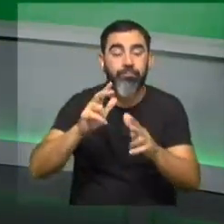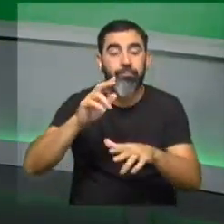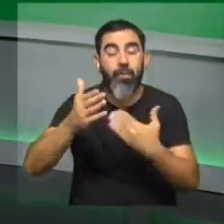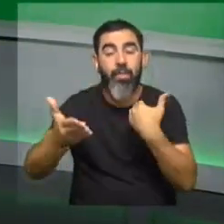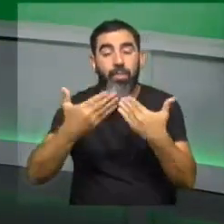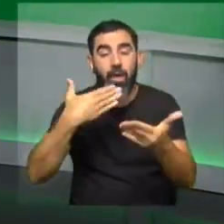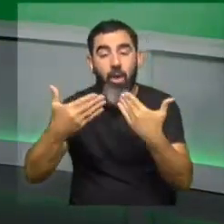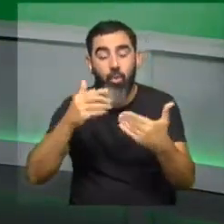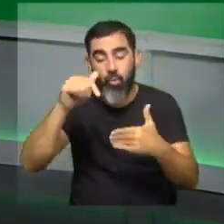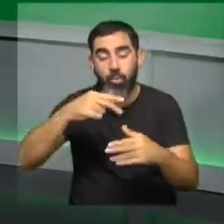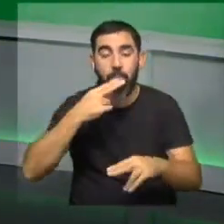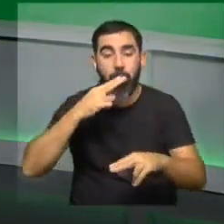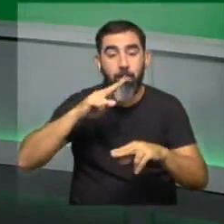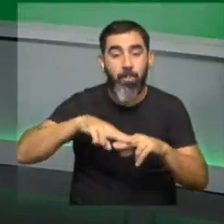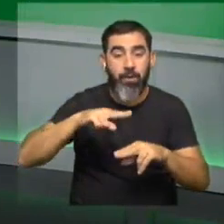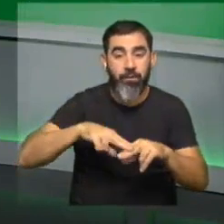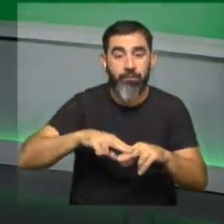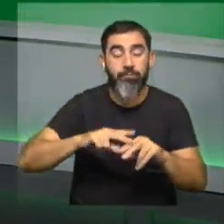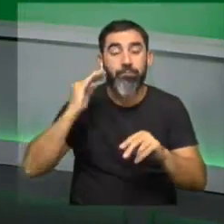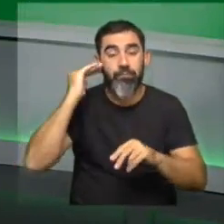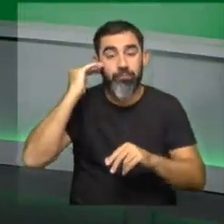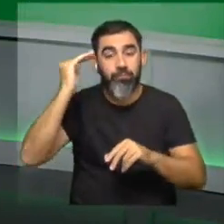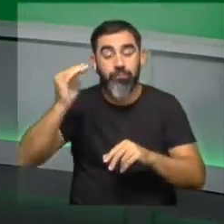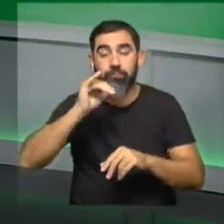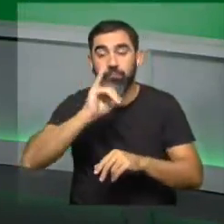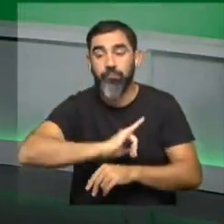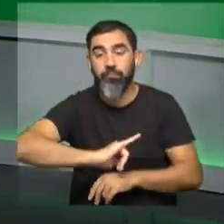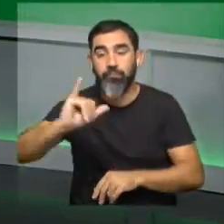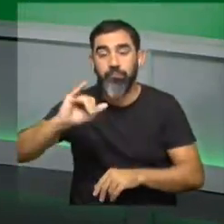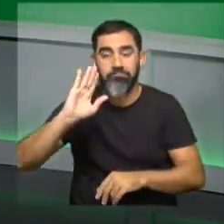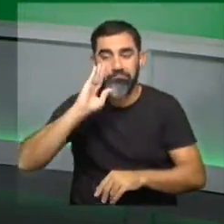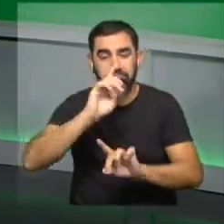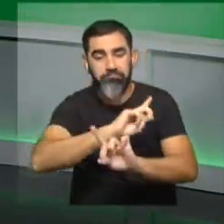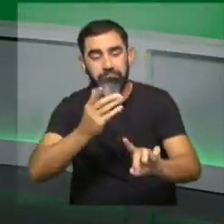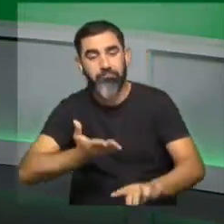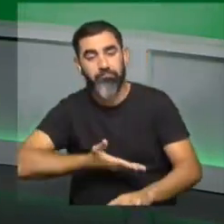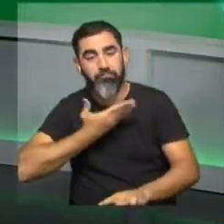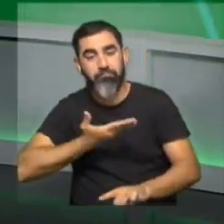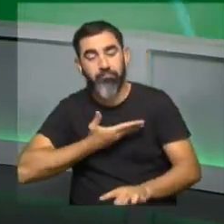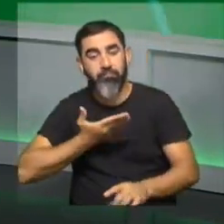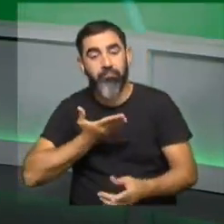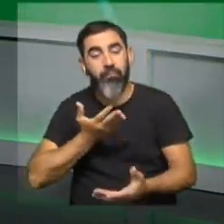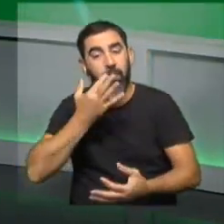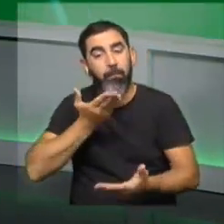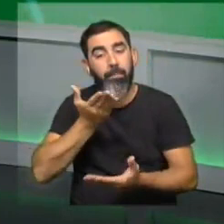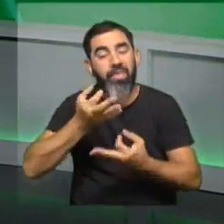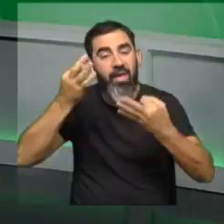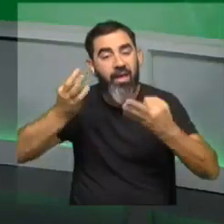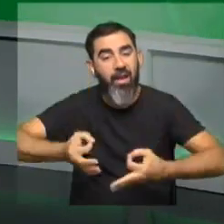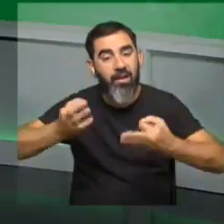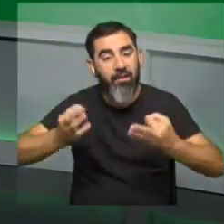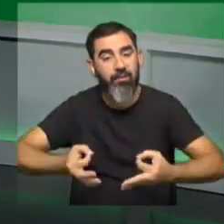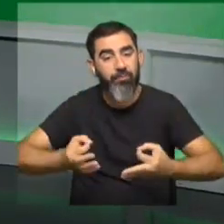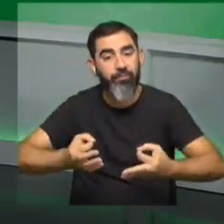de diálogo prevista para este martes. A su vez, los docentes denuncian que se desconocen sus reclamos y exigen las garantías del